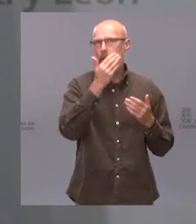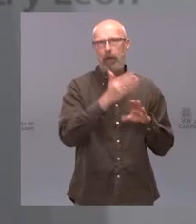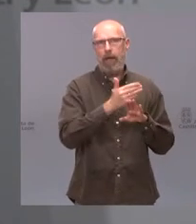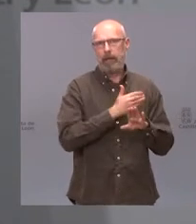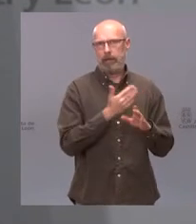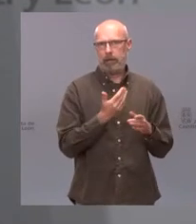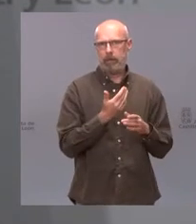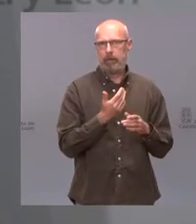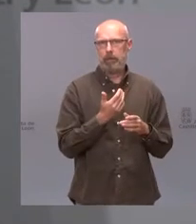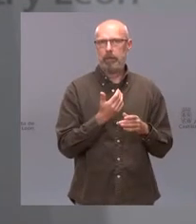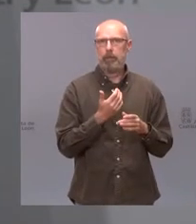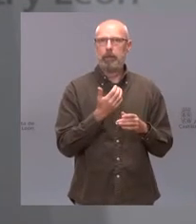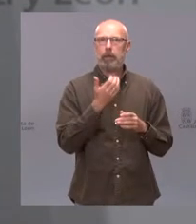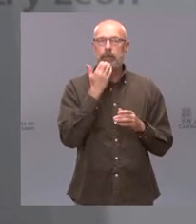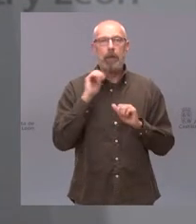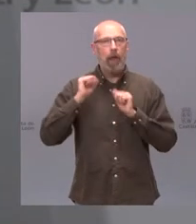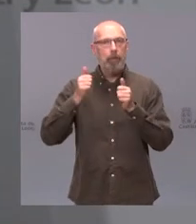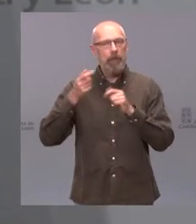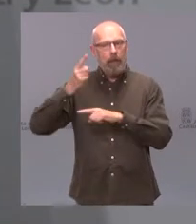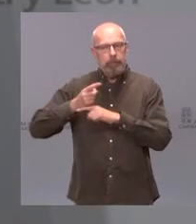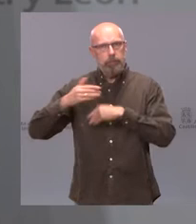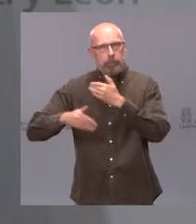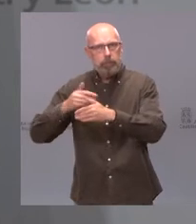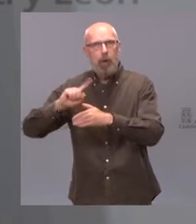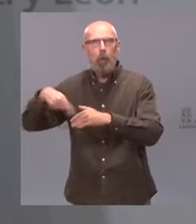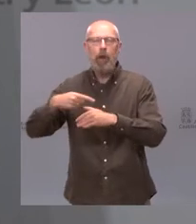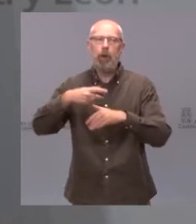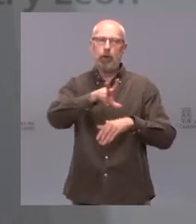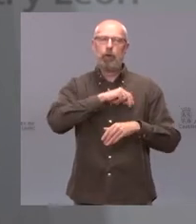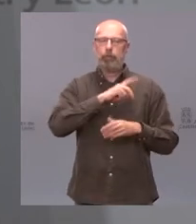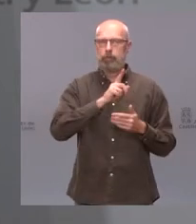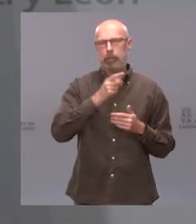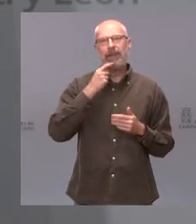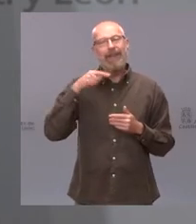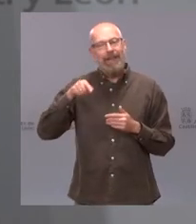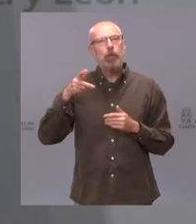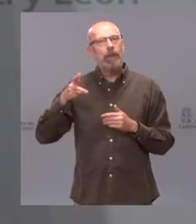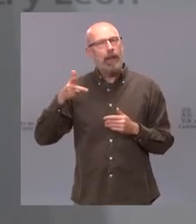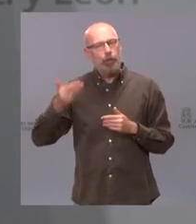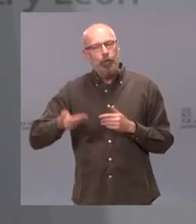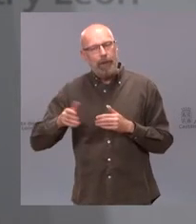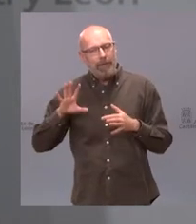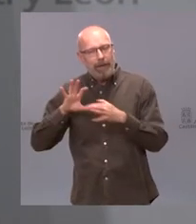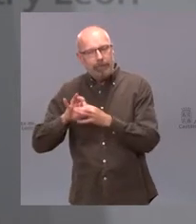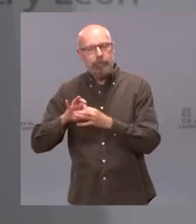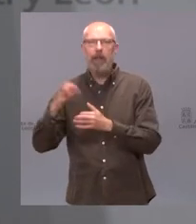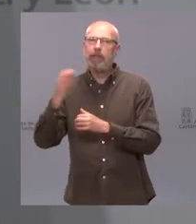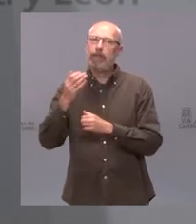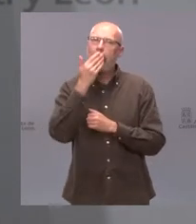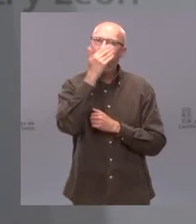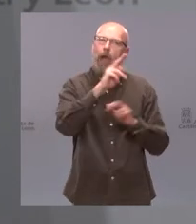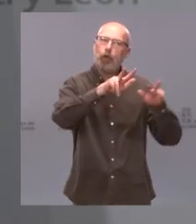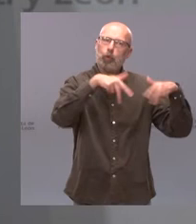queremos echarla a andar tratándose de una limitación de derechos fundamentales hasta que no tengamos autorización por